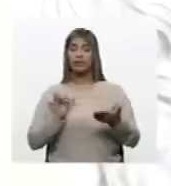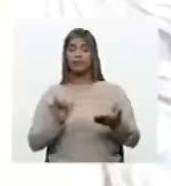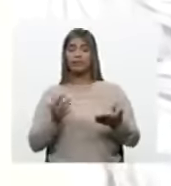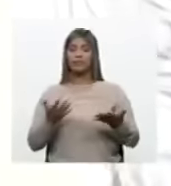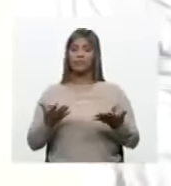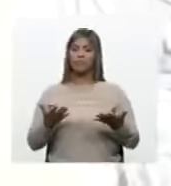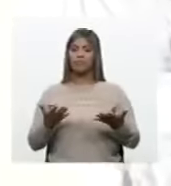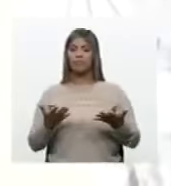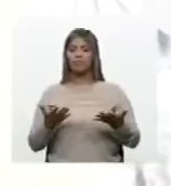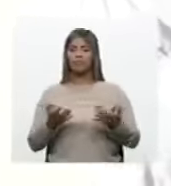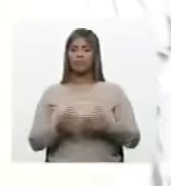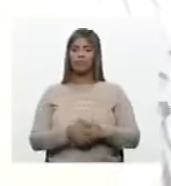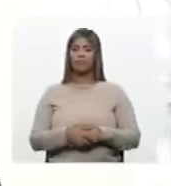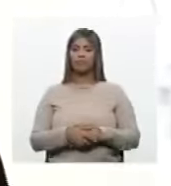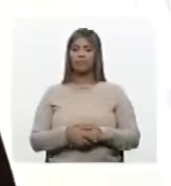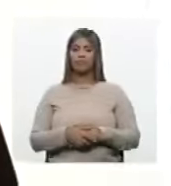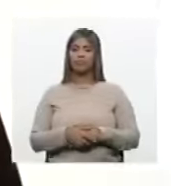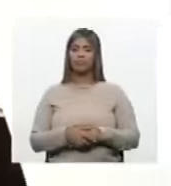y no